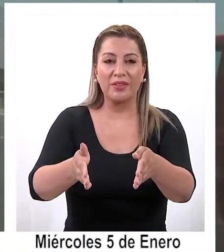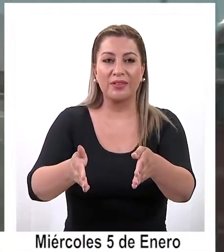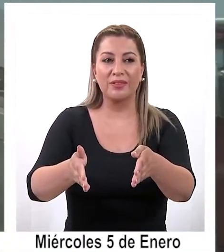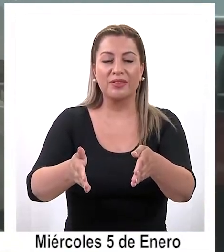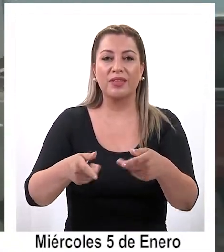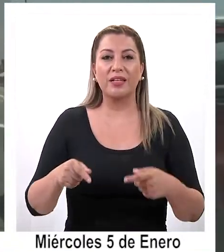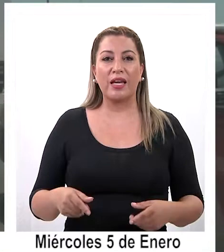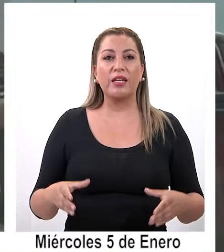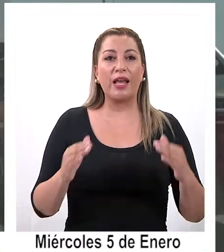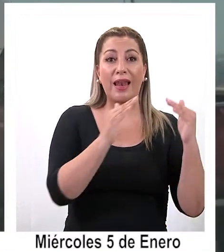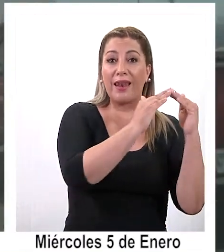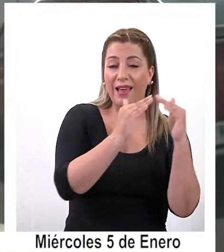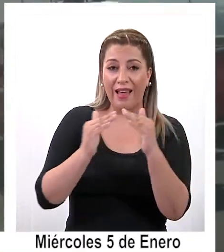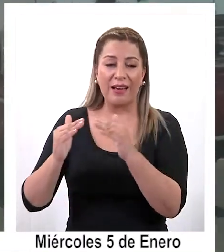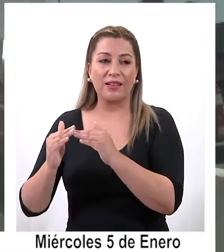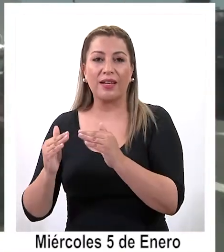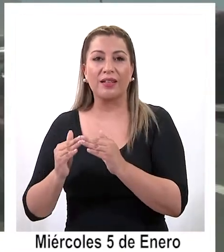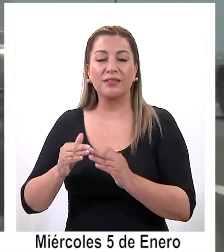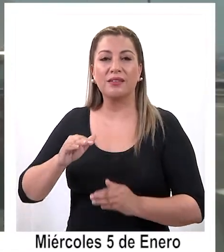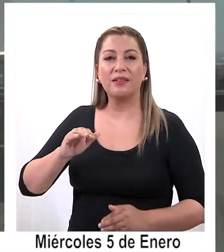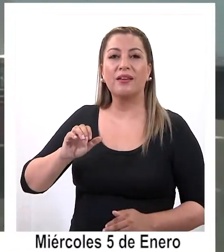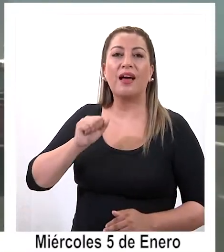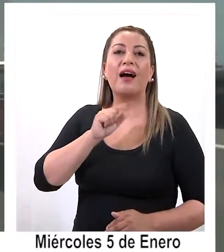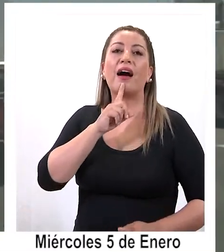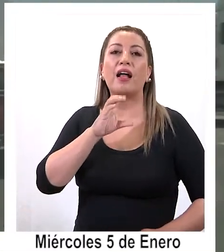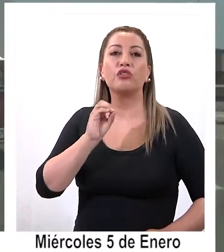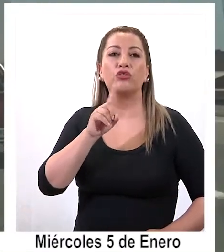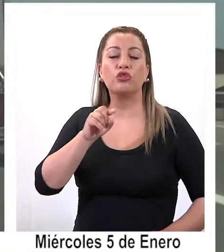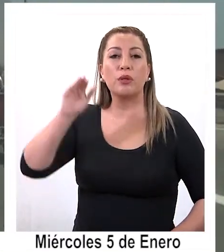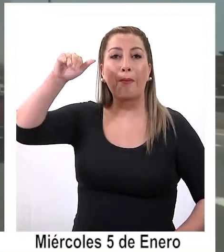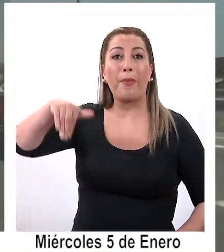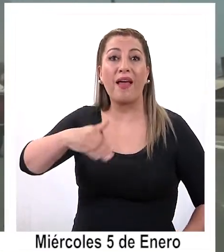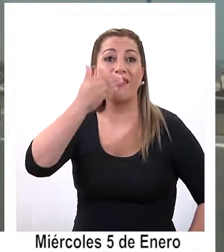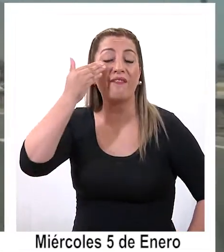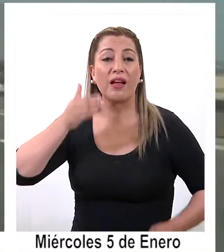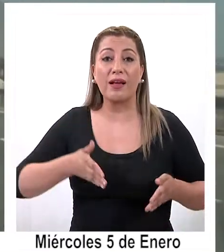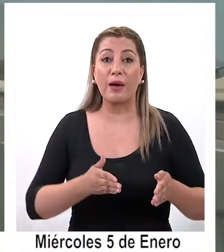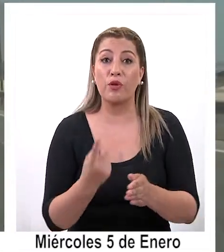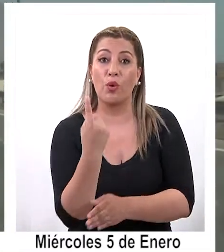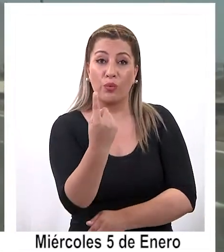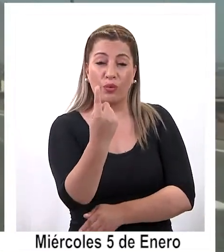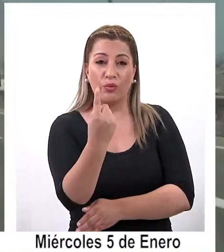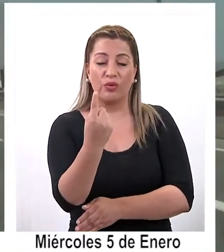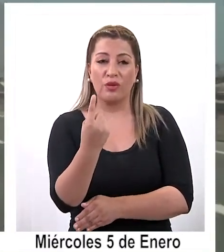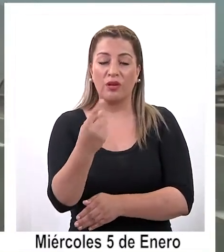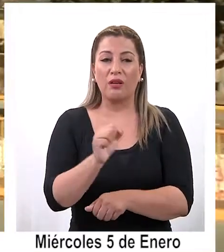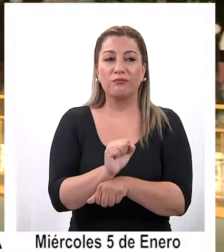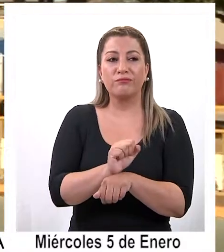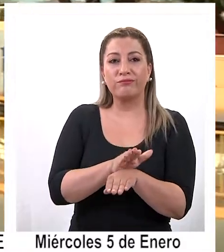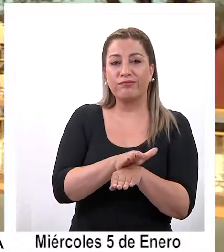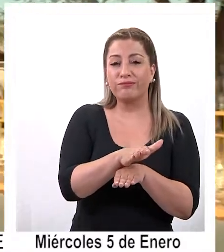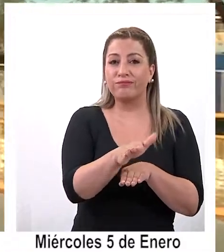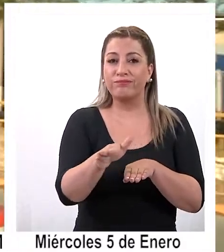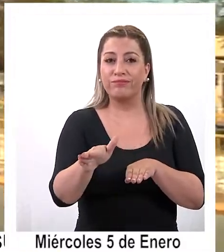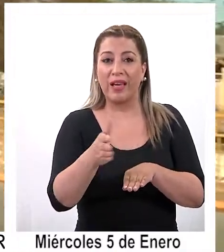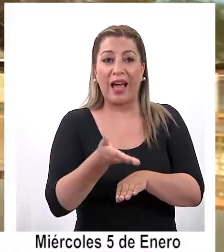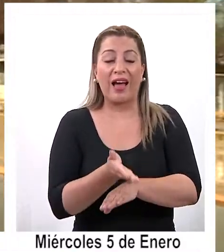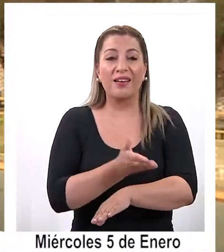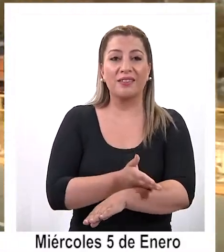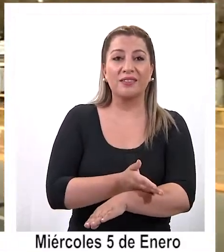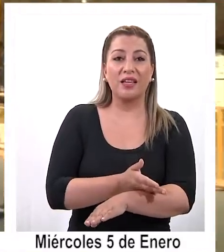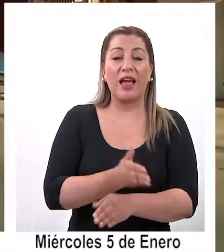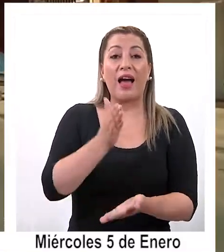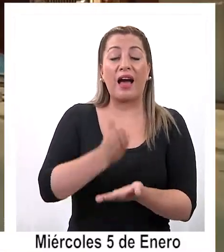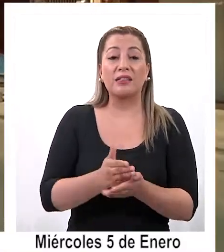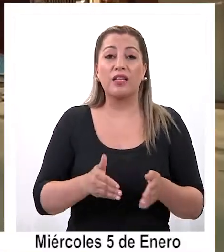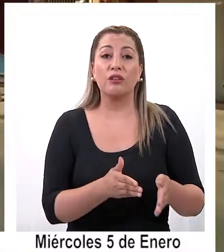en el conjunto habitacional Altos de Playa Blanca, en la Ruta 1, trasladando la pasarela provisoria hasta